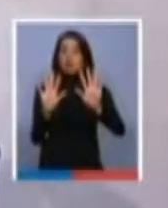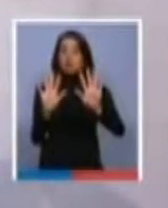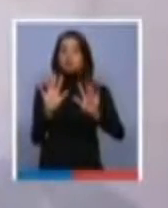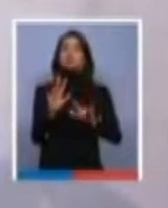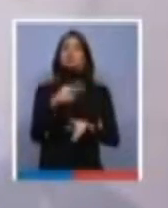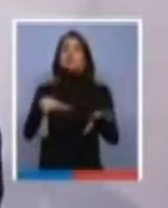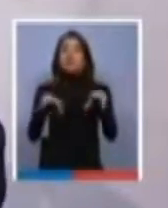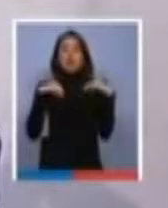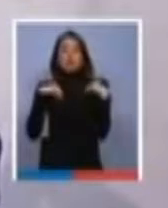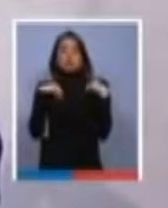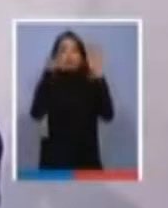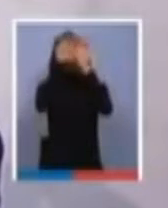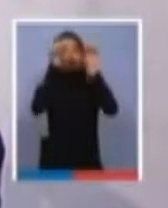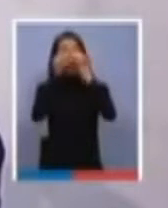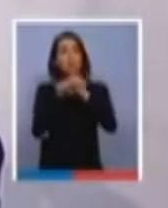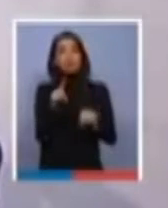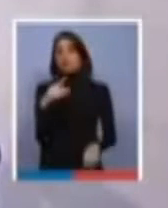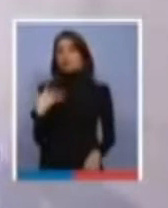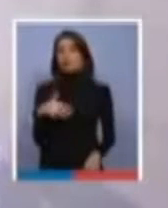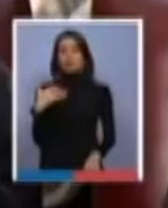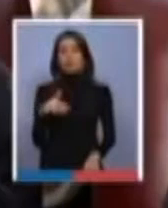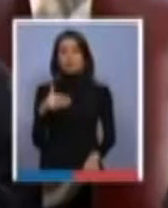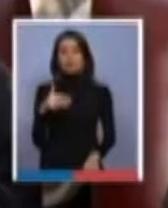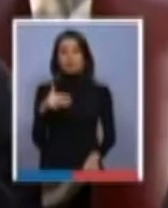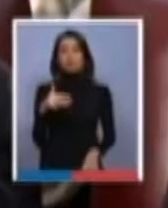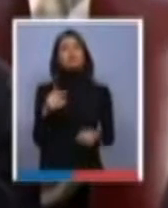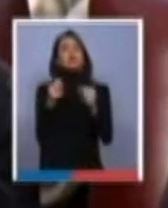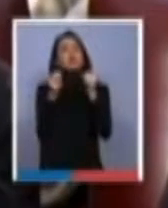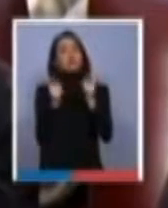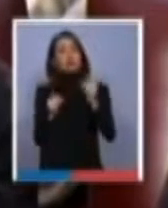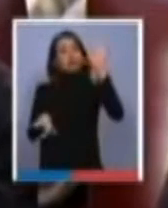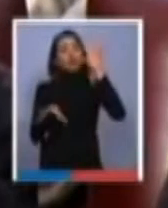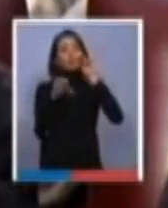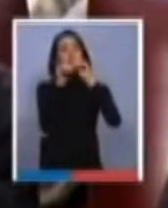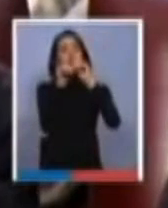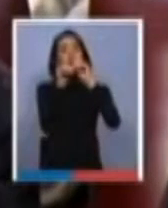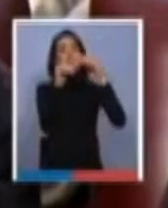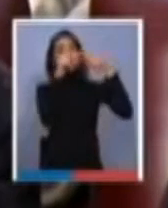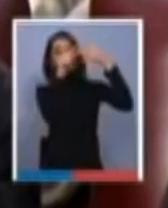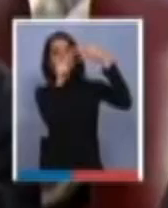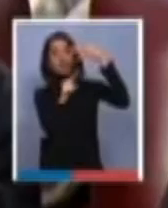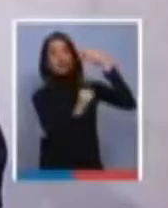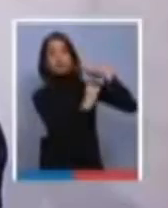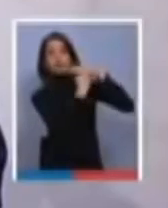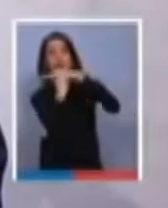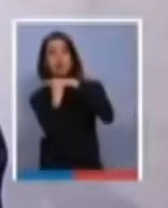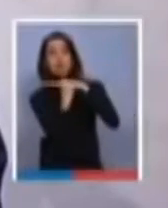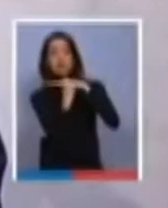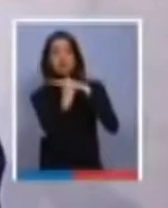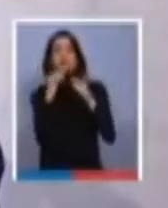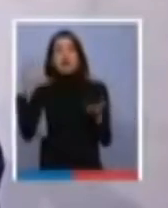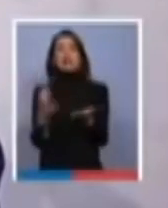del día lunes recalcando la primera autoridad el énfasis social del discurso y la decisión de terminar la carretera